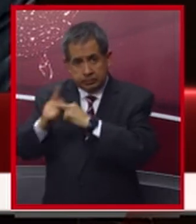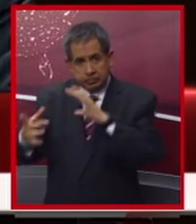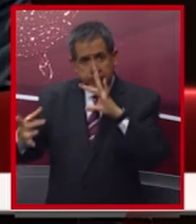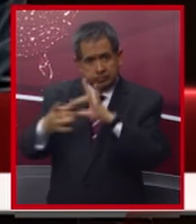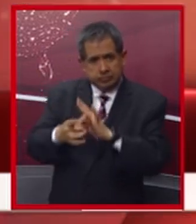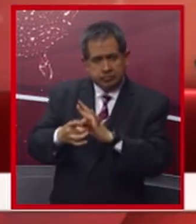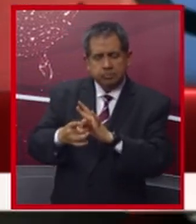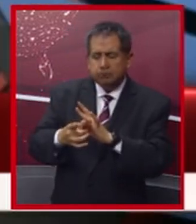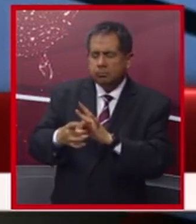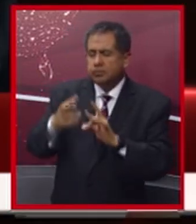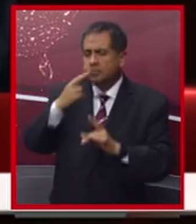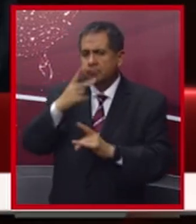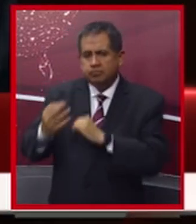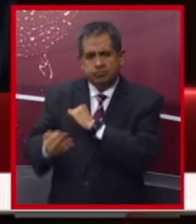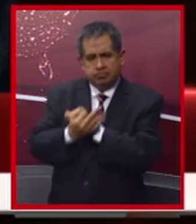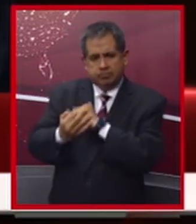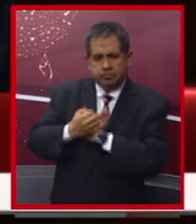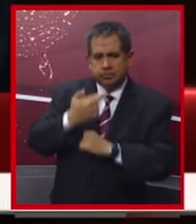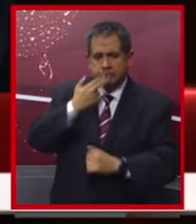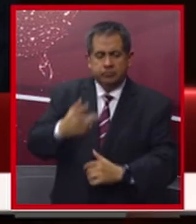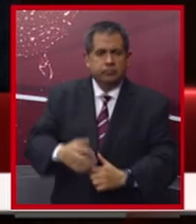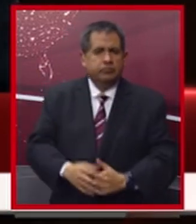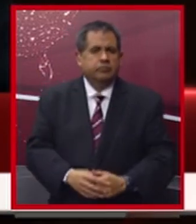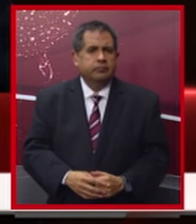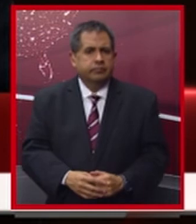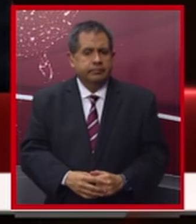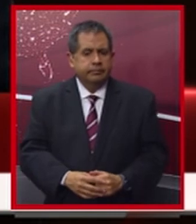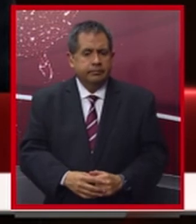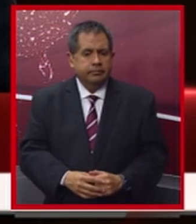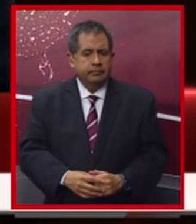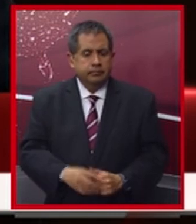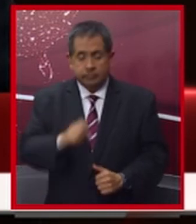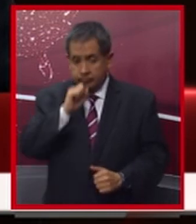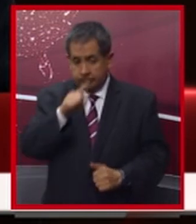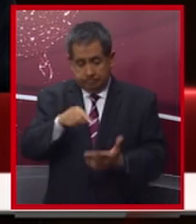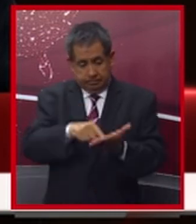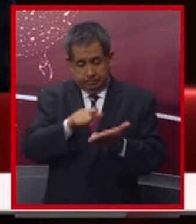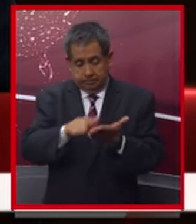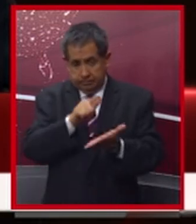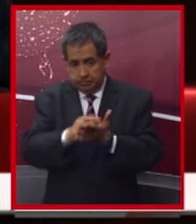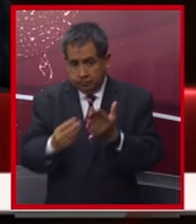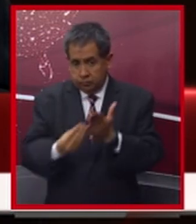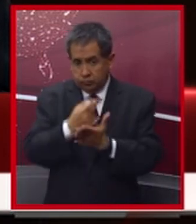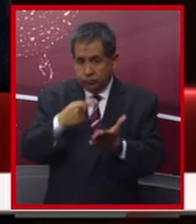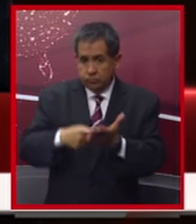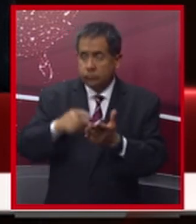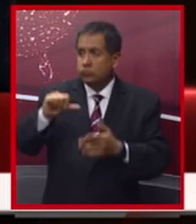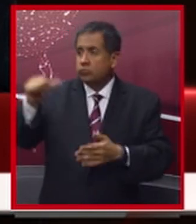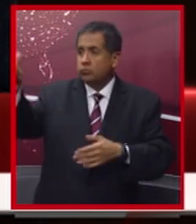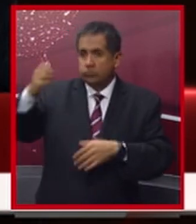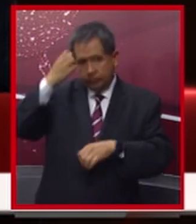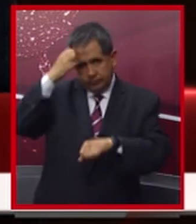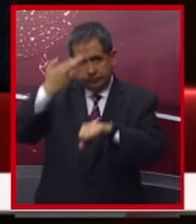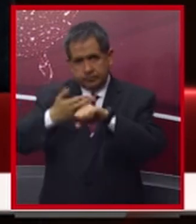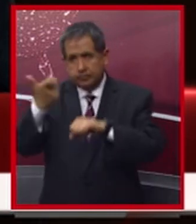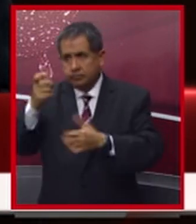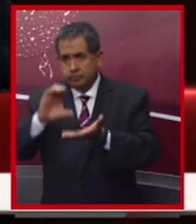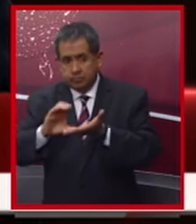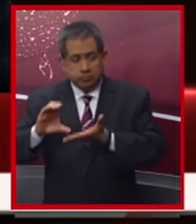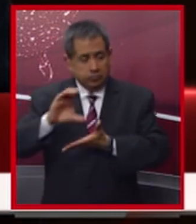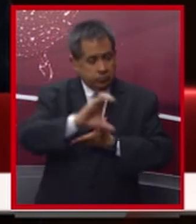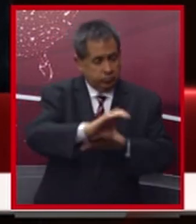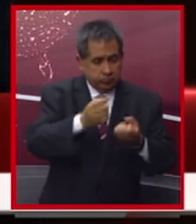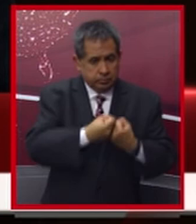al sector. De esta forma, con la ampliación de esta capacidad de inversión extranjera en las líneas aéreas nacionales que